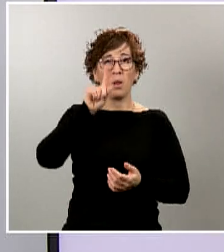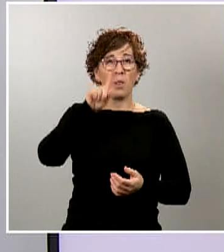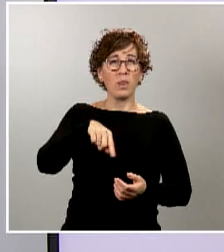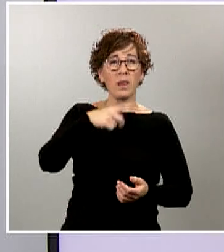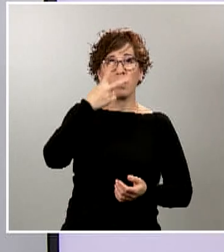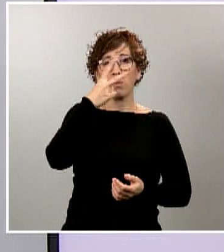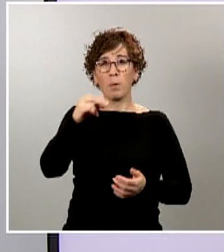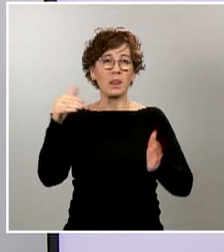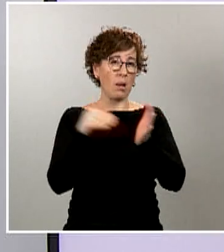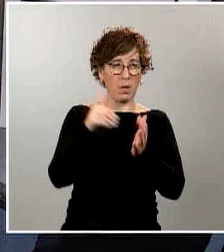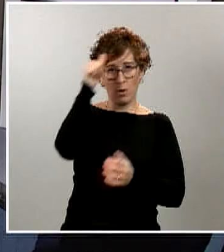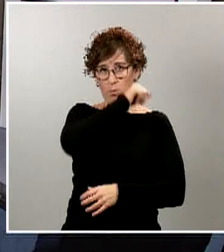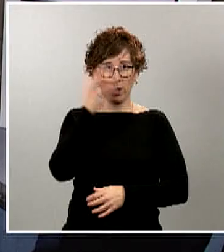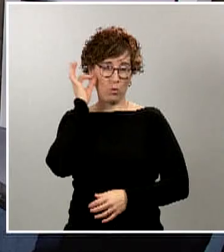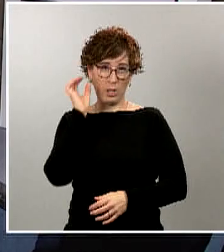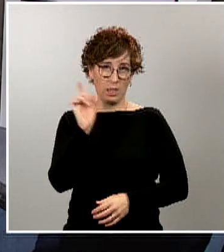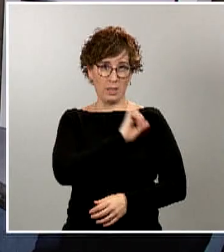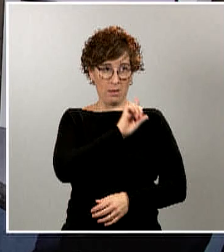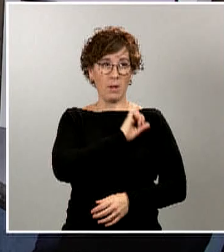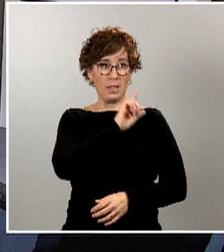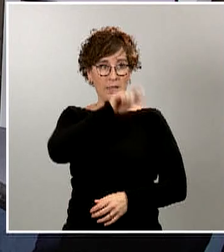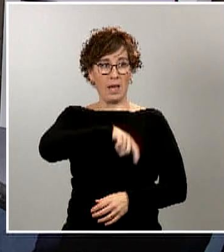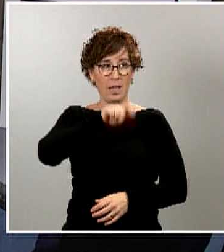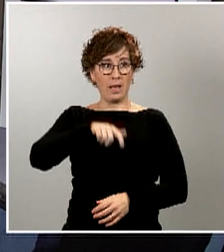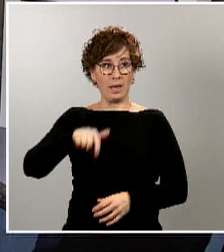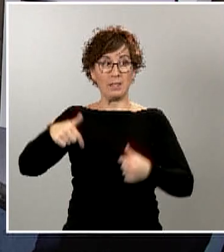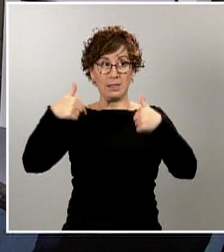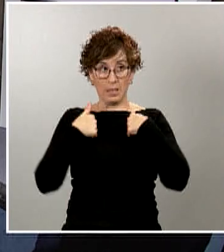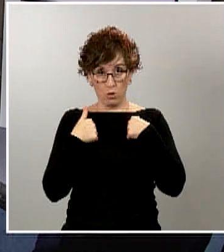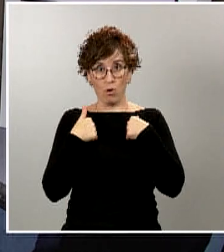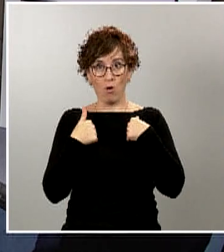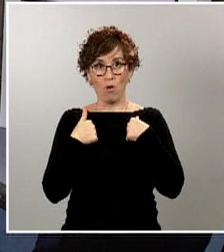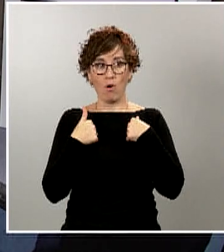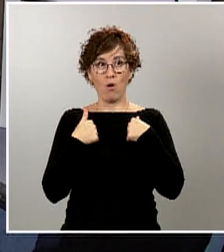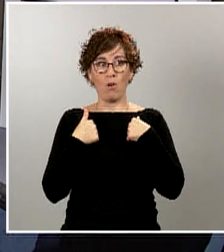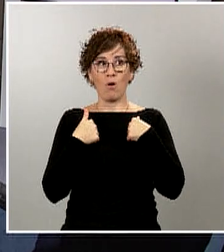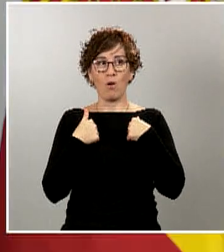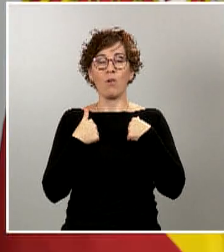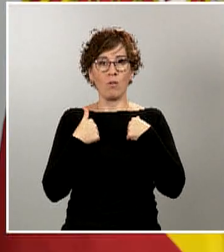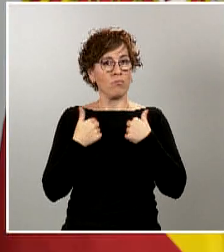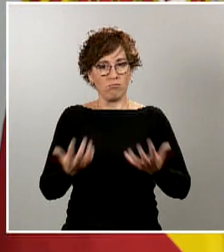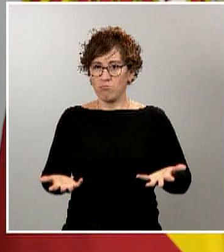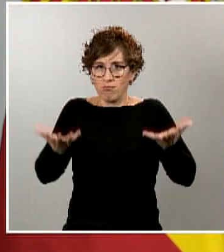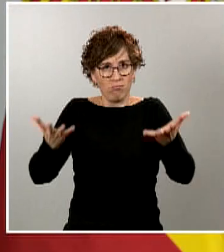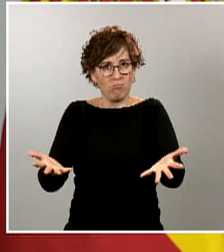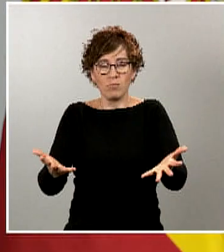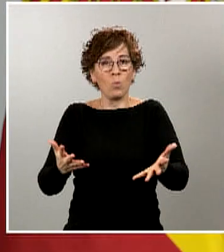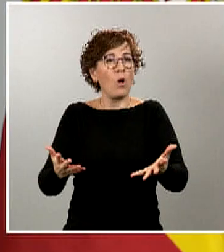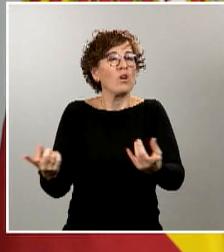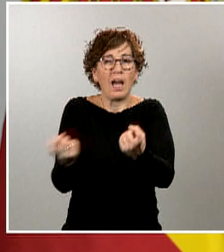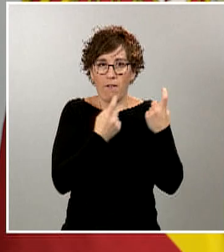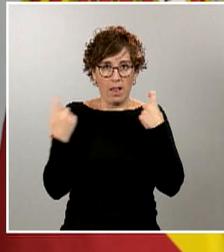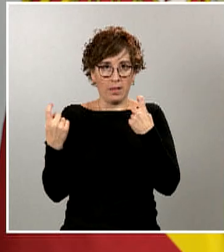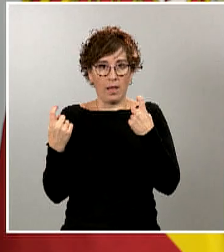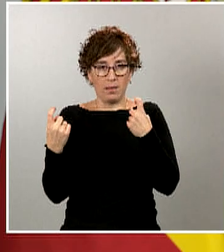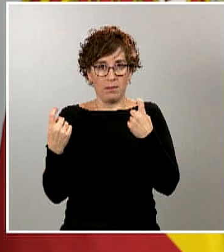Fuerzas Armadas con absoluta dedicación, y yo una vez más tengo que agradecerlos, están dispuestos para lo que haga falta en cualquier lugar. No hemos dejado ningún